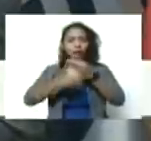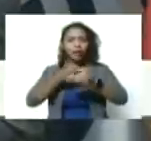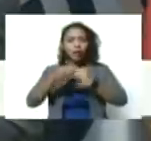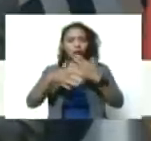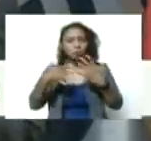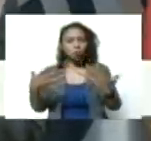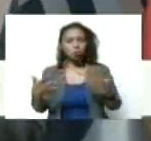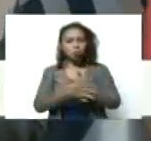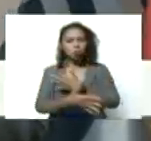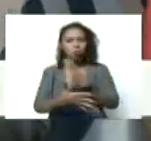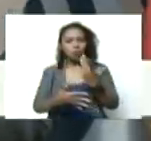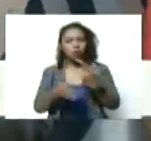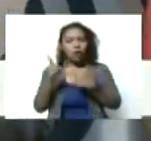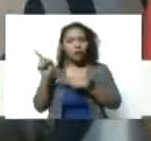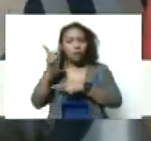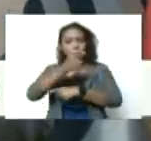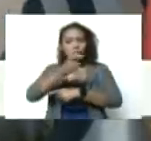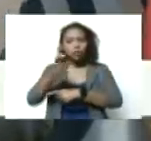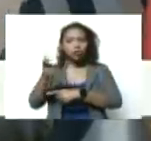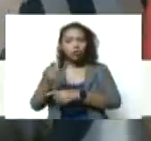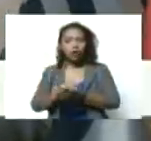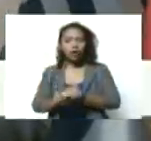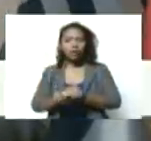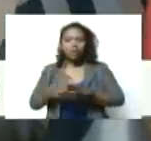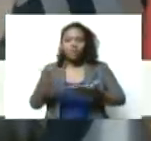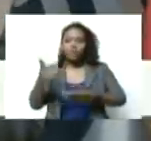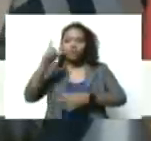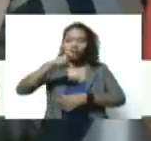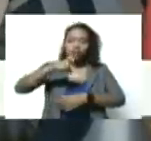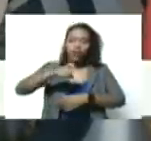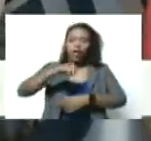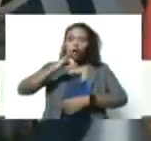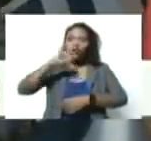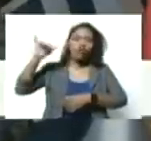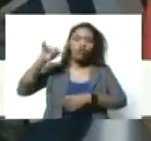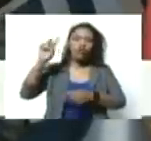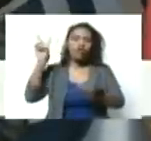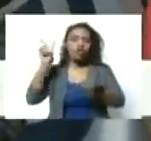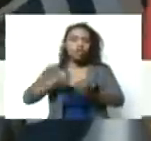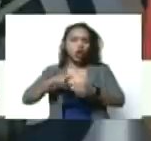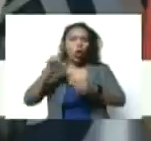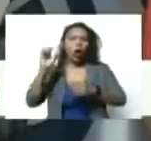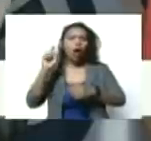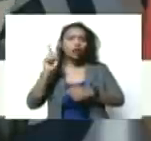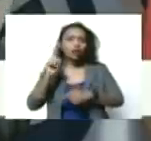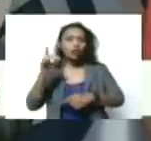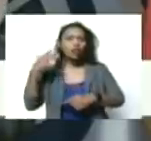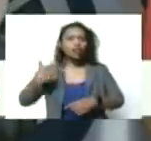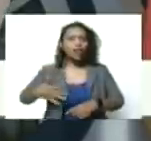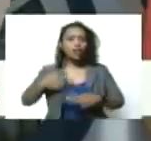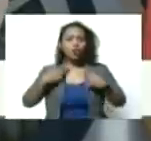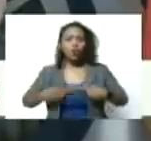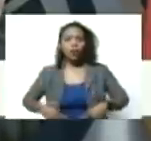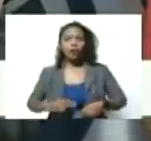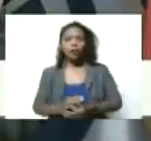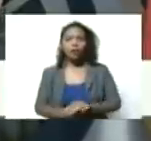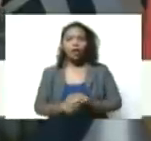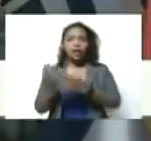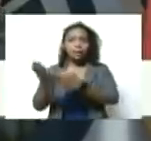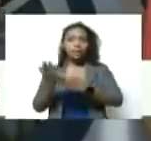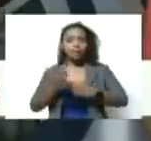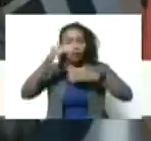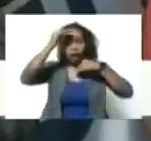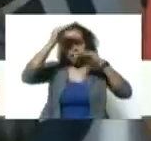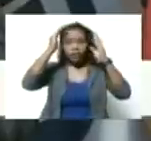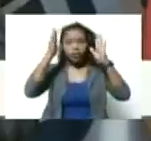que aquellas personas que necesiten denunciar una presunta violación a sus derechos humanos reciban una